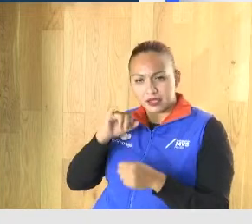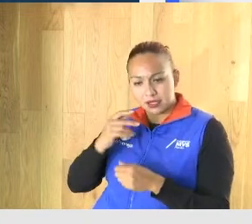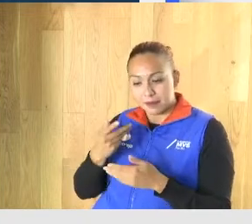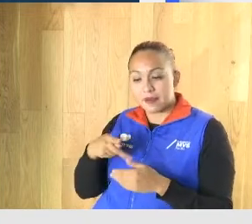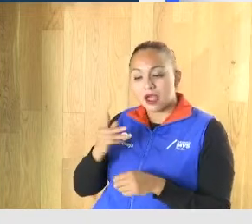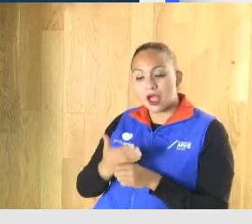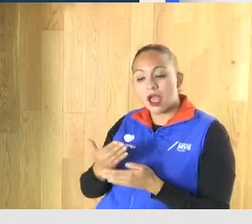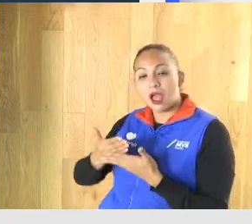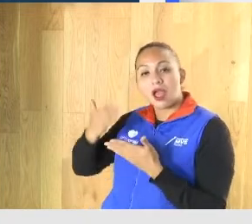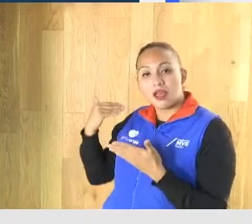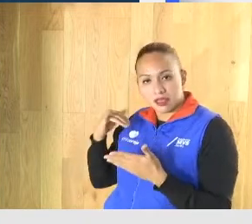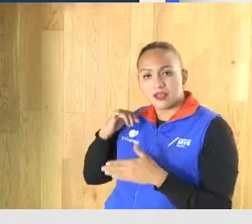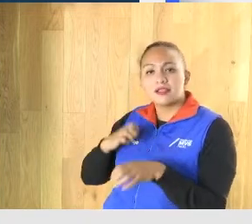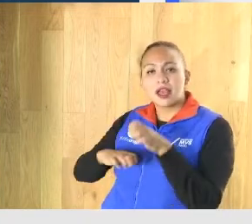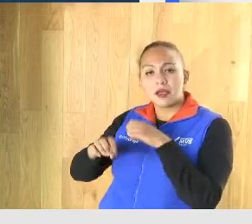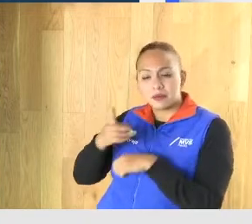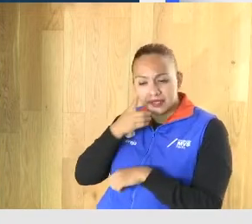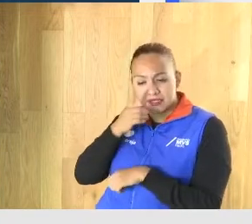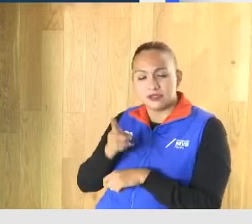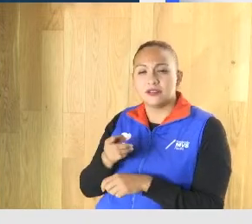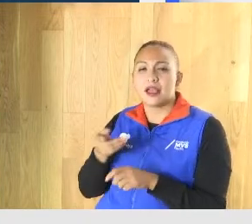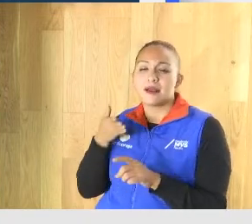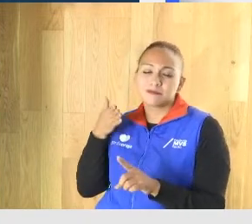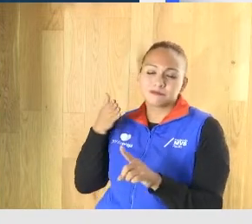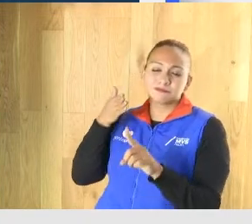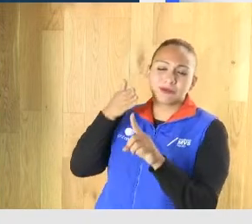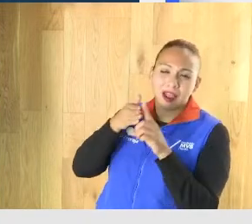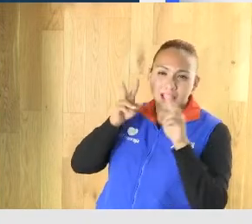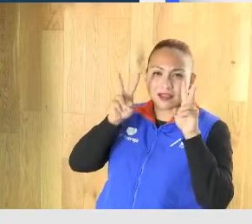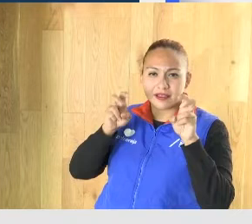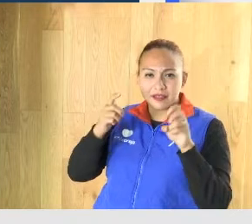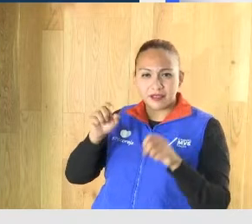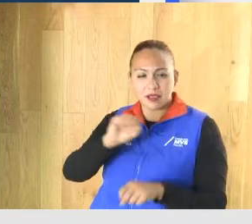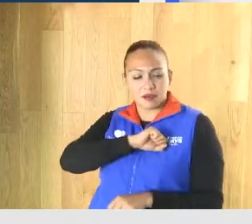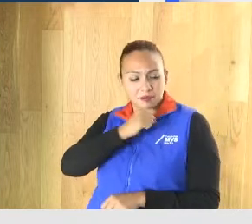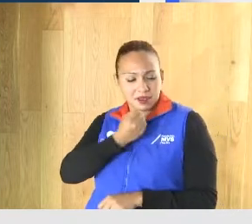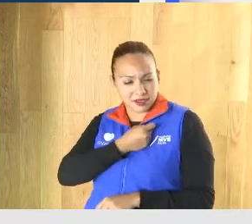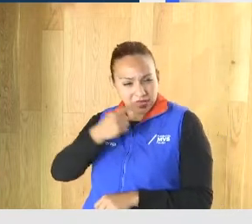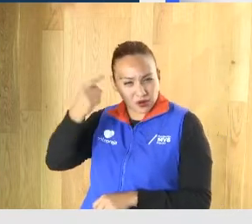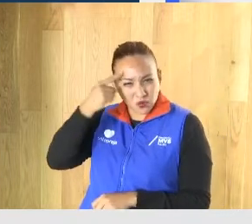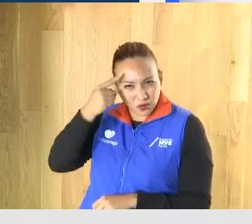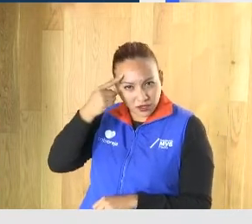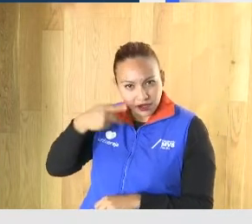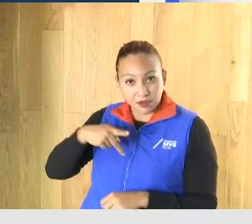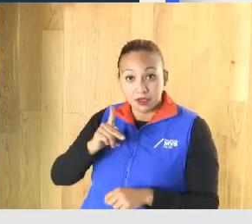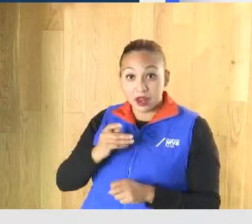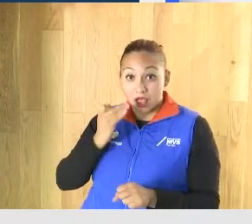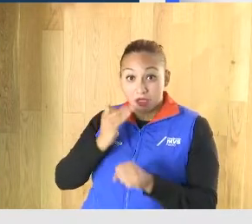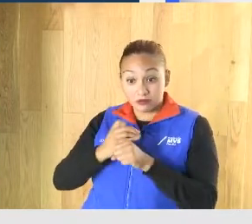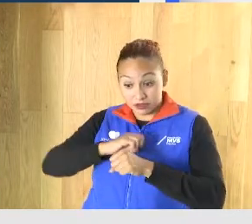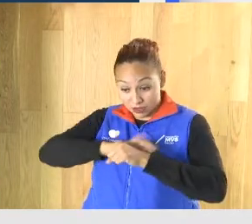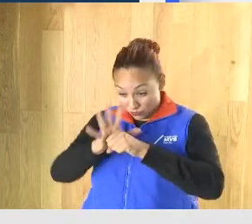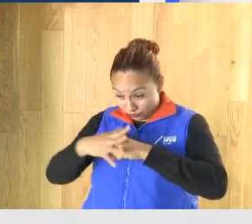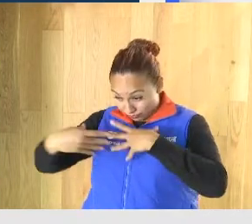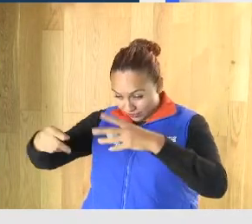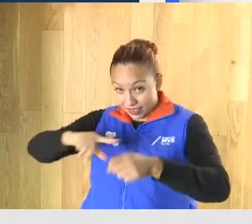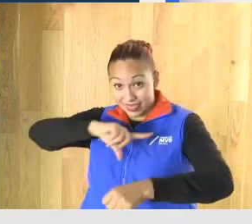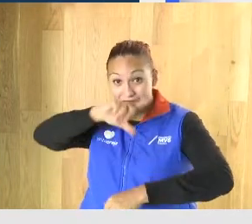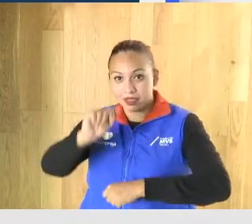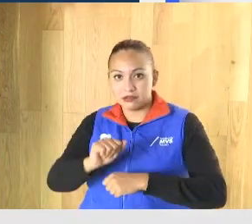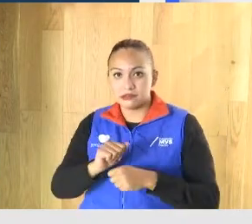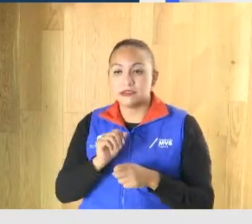hablaban de salud mental y yo creo que ya podría ser un reto que podría haberse abordado, ¿no? Fijaros que según